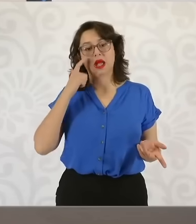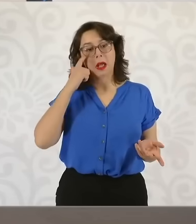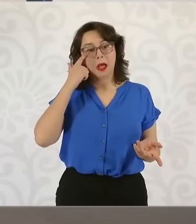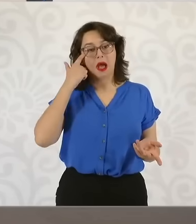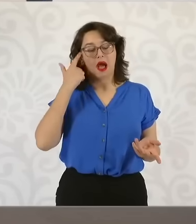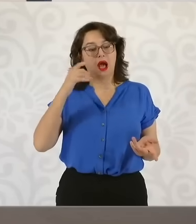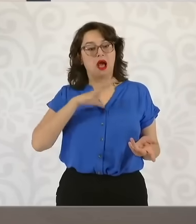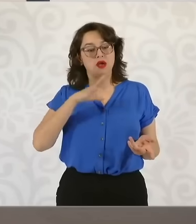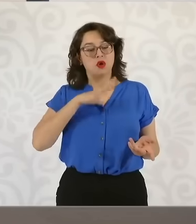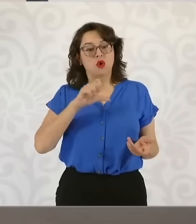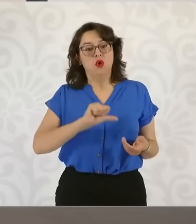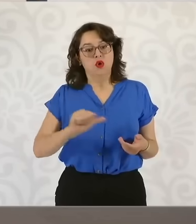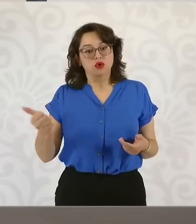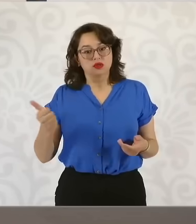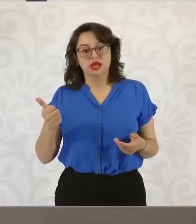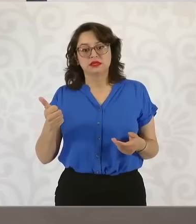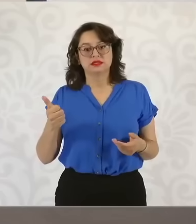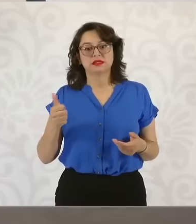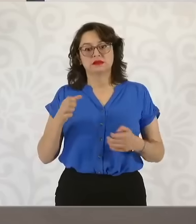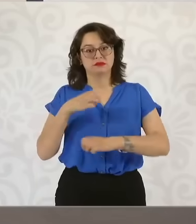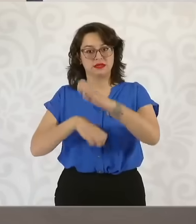posterior. Esas